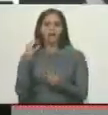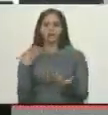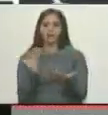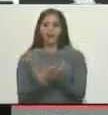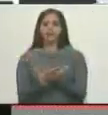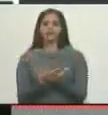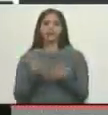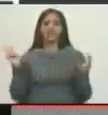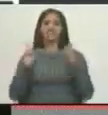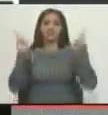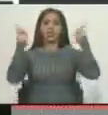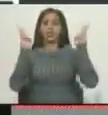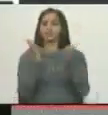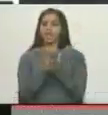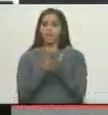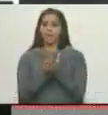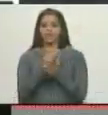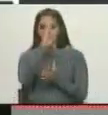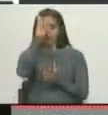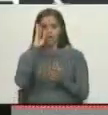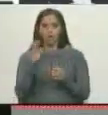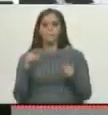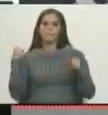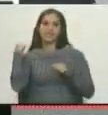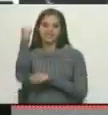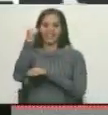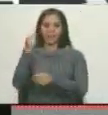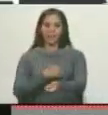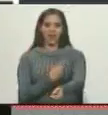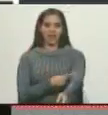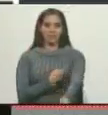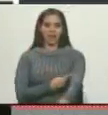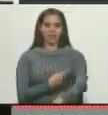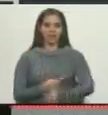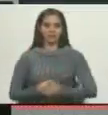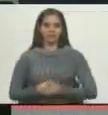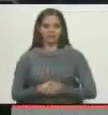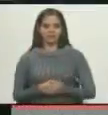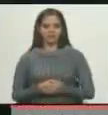victoria siempre, Diosdado. ¡Venceremos, hermano! ¡Venceremos!